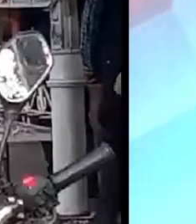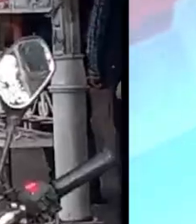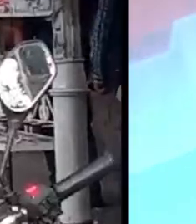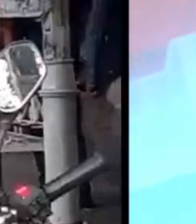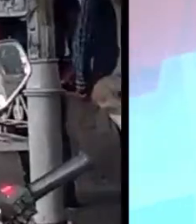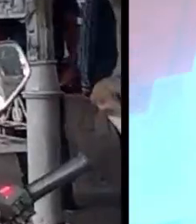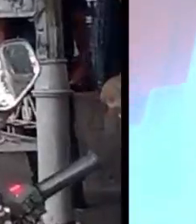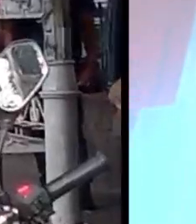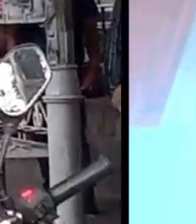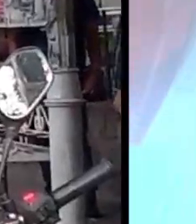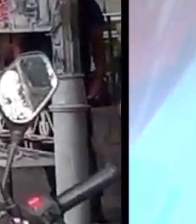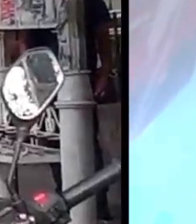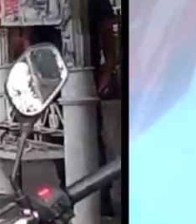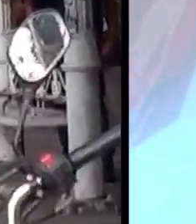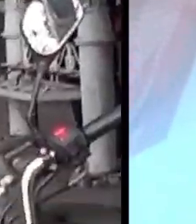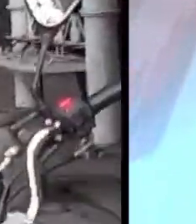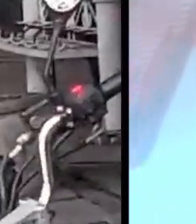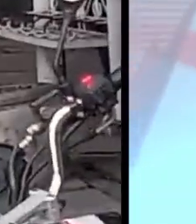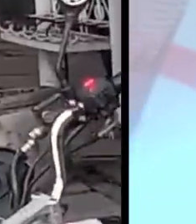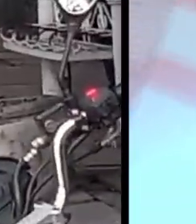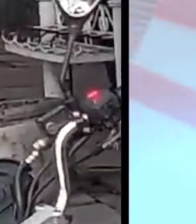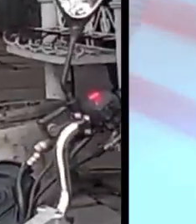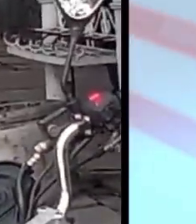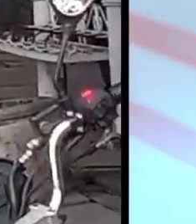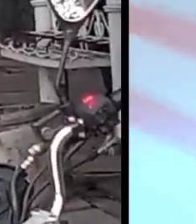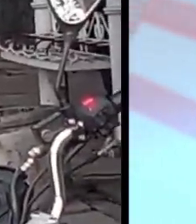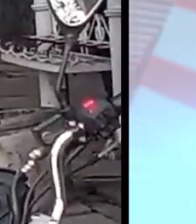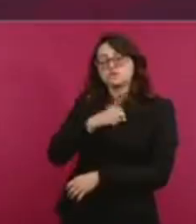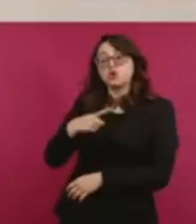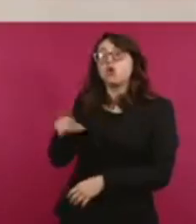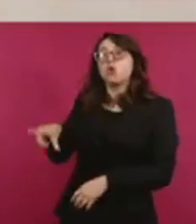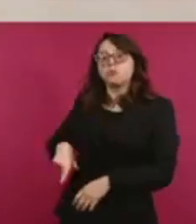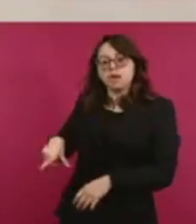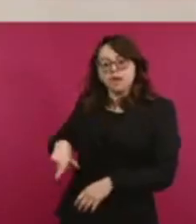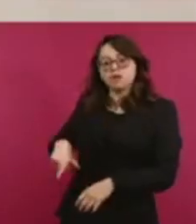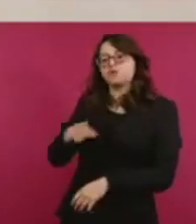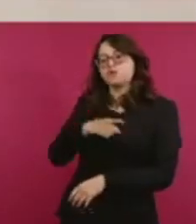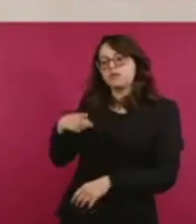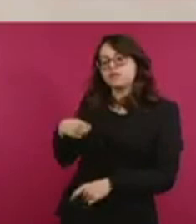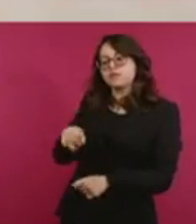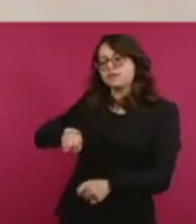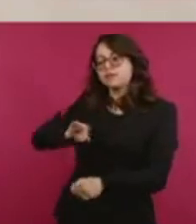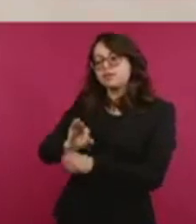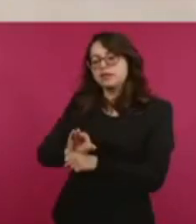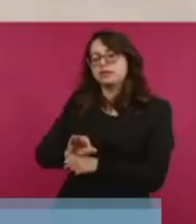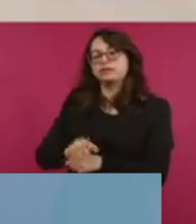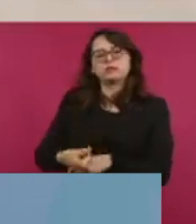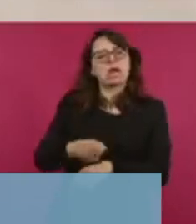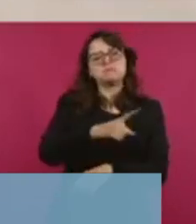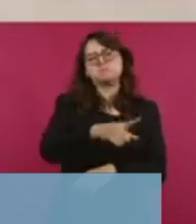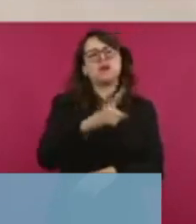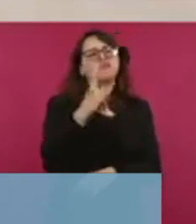es incumplir con las responsabilidades del Estado. Y pues es